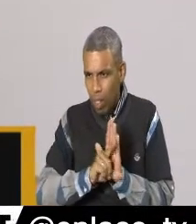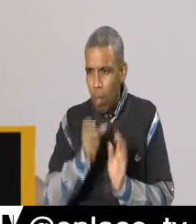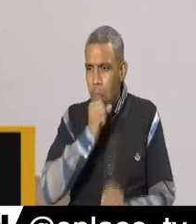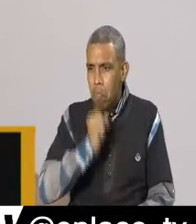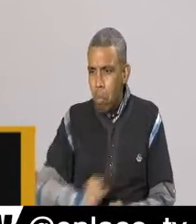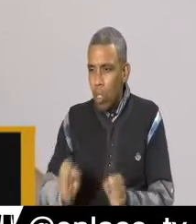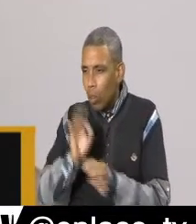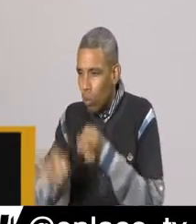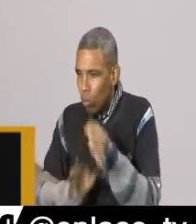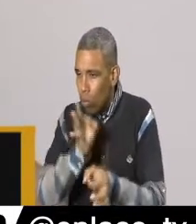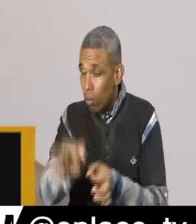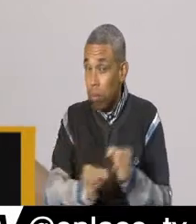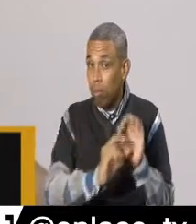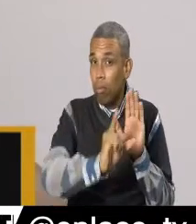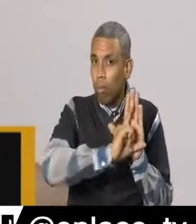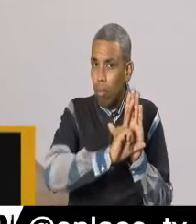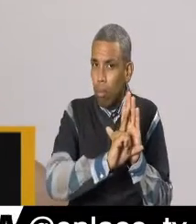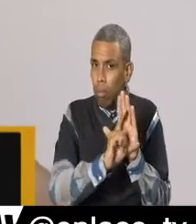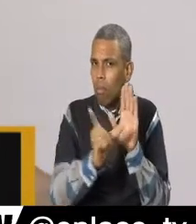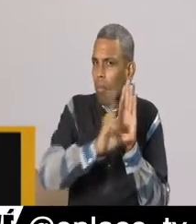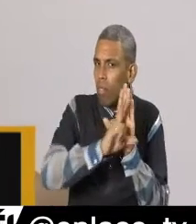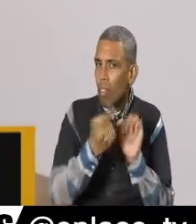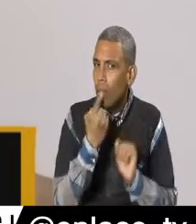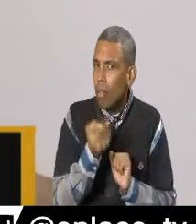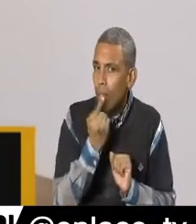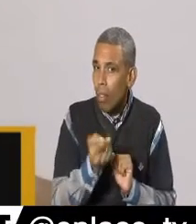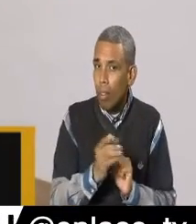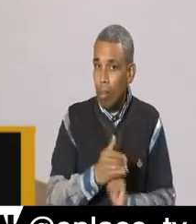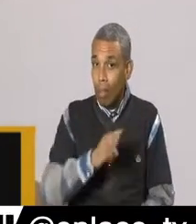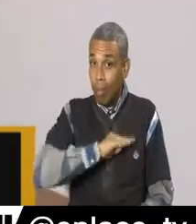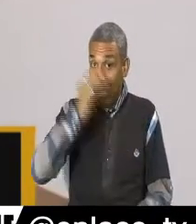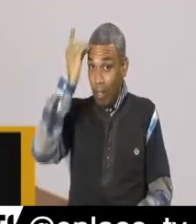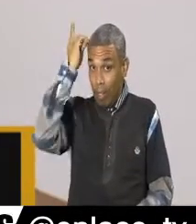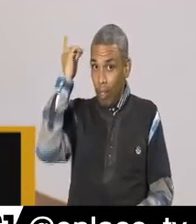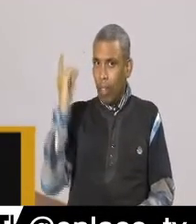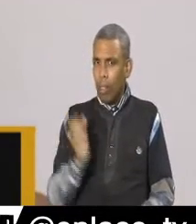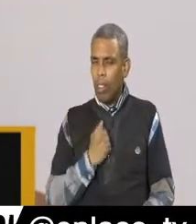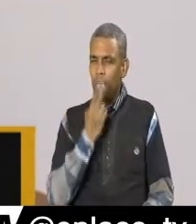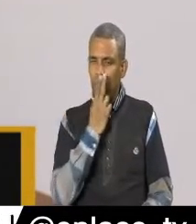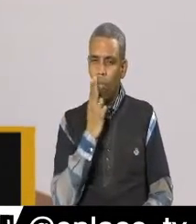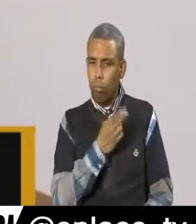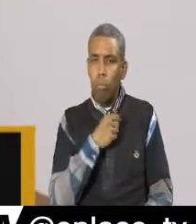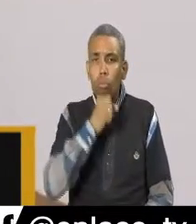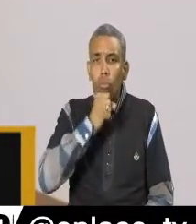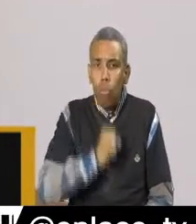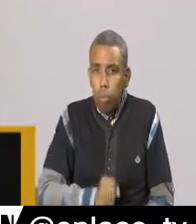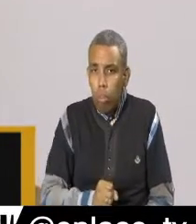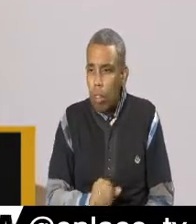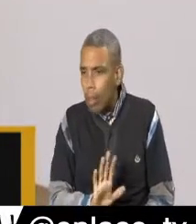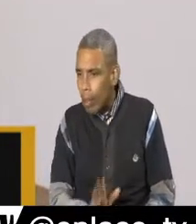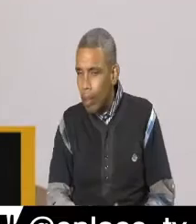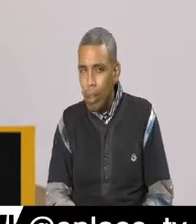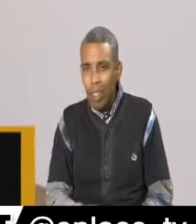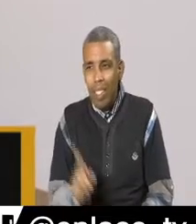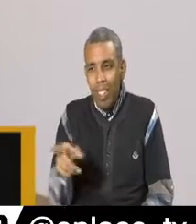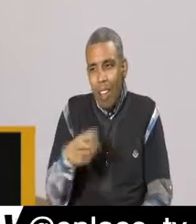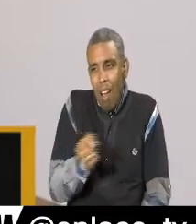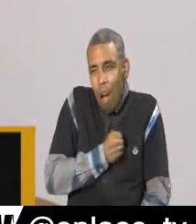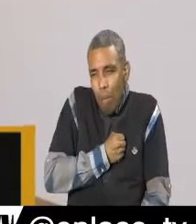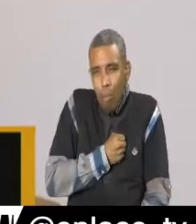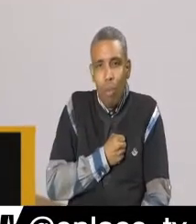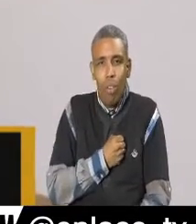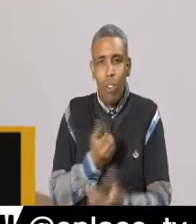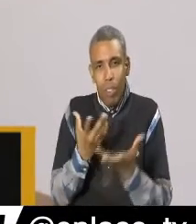adulto mayor, lo que hace es ratificar el compromiso de nuestro alcalde Darío Echeverri. Los adultos mayores son los consentidos de la administración, es una